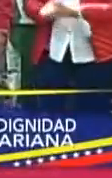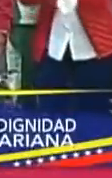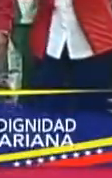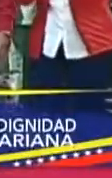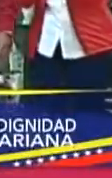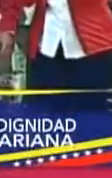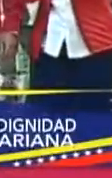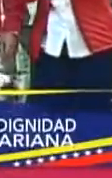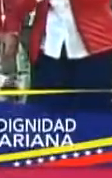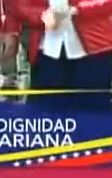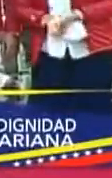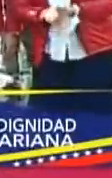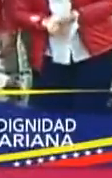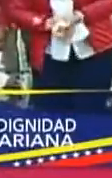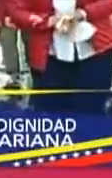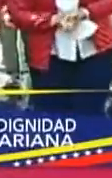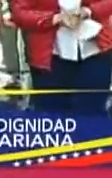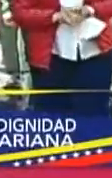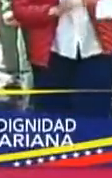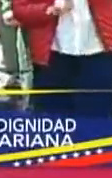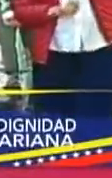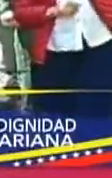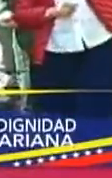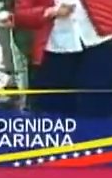¡Que viva el pueblo de Venezuela!